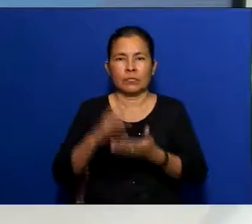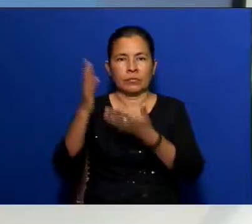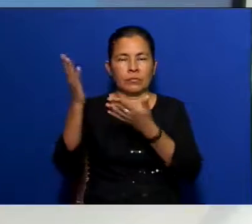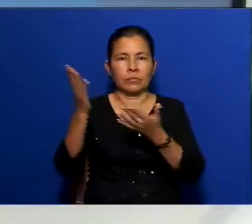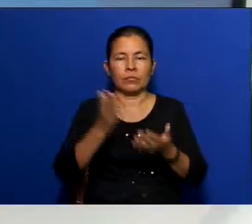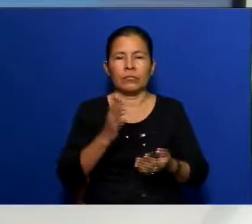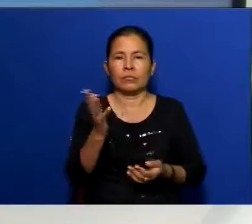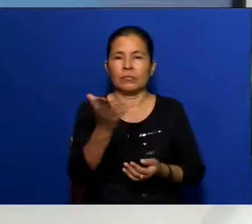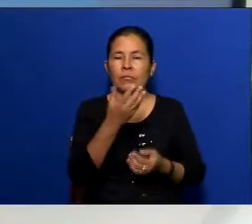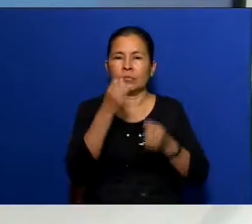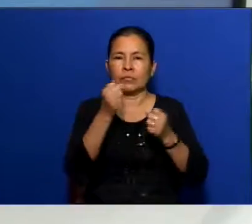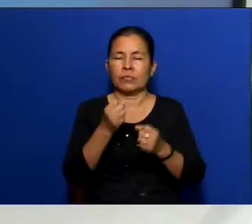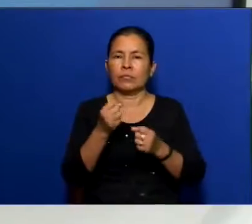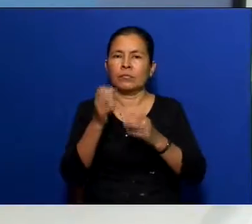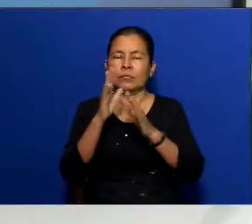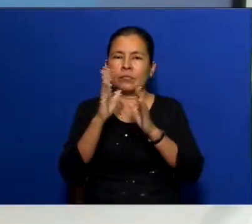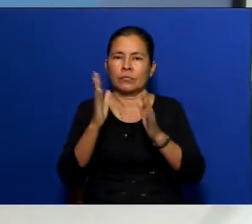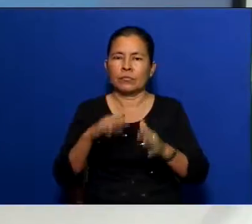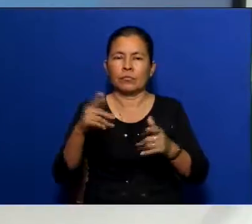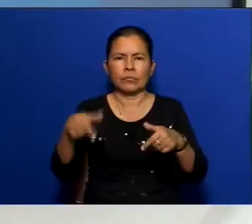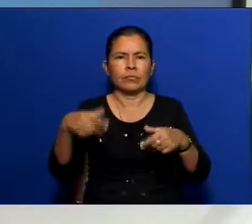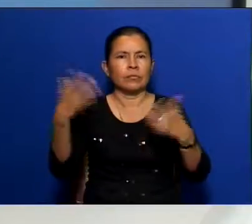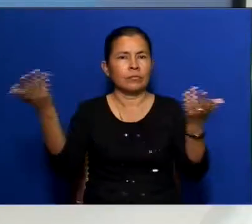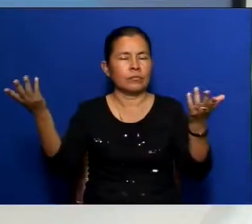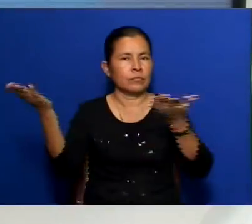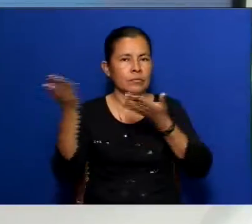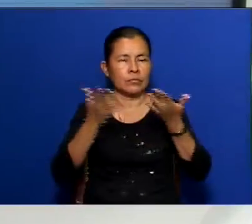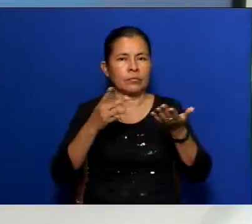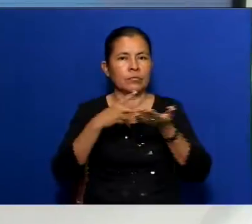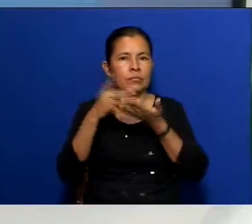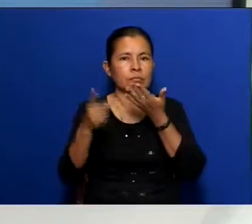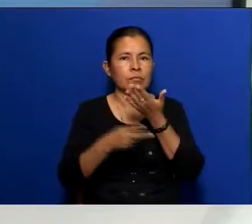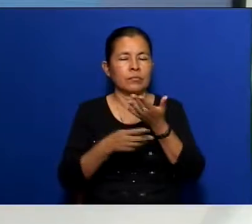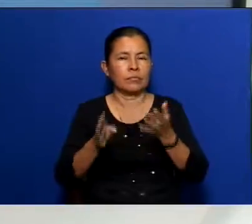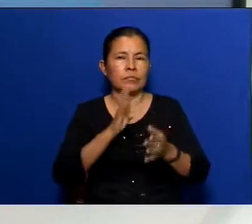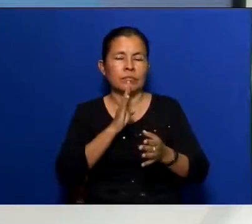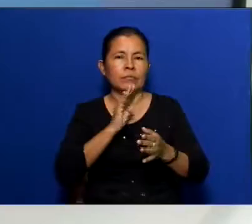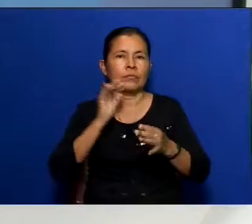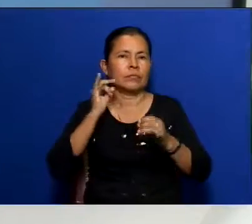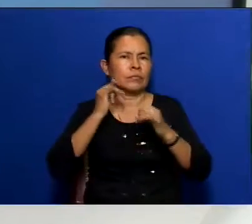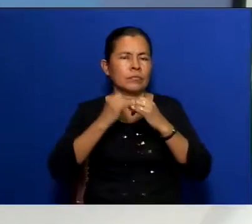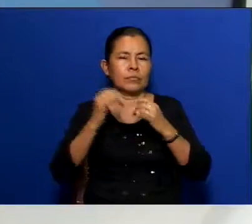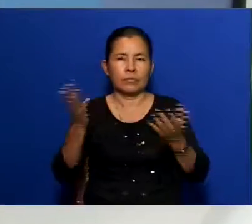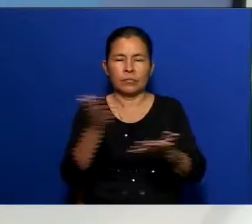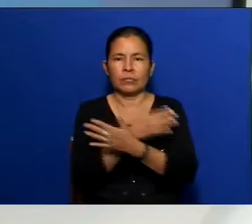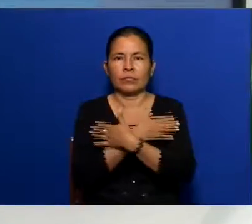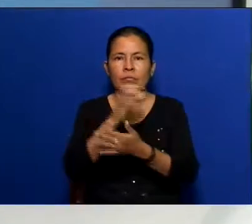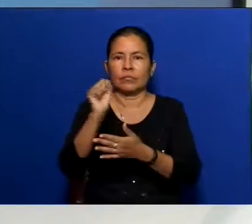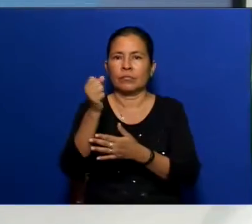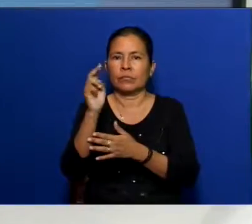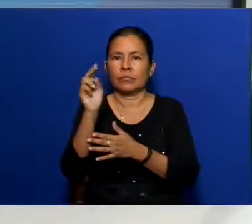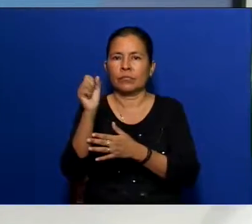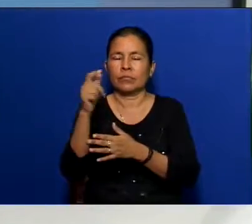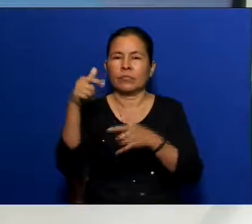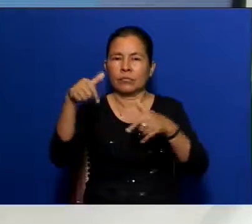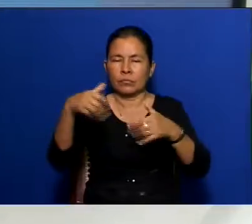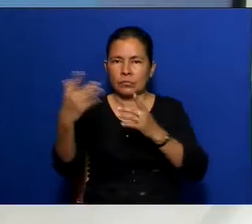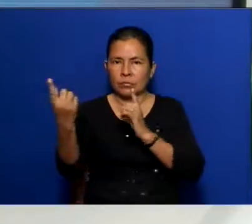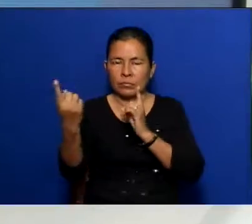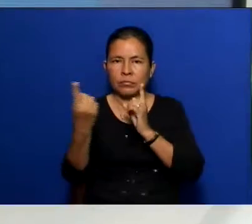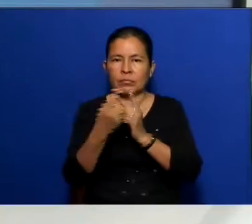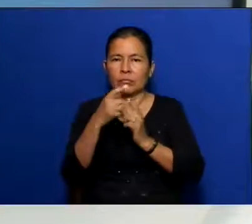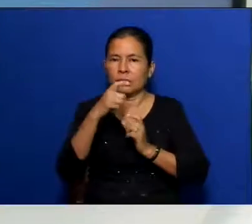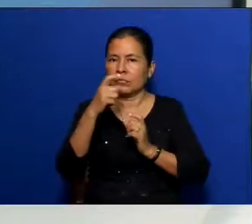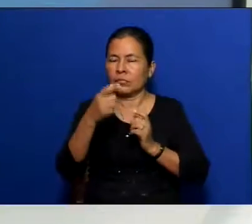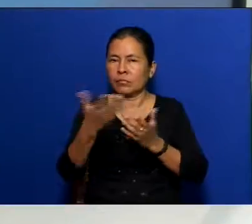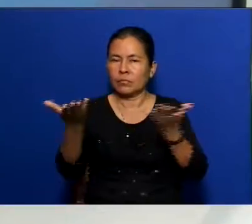Bienvenidas y bienvenidos a su programa Hablemos de Género. Les saluda Susana Pérez Villalta. En nuestro estudio ya se encuentra nuestro